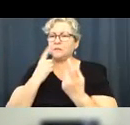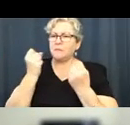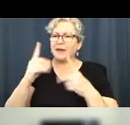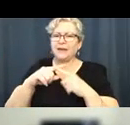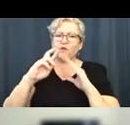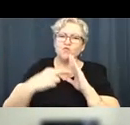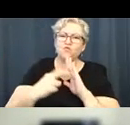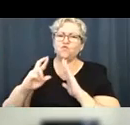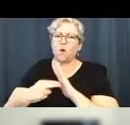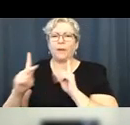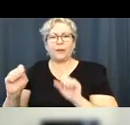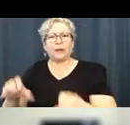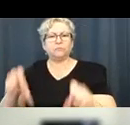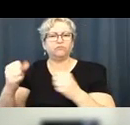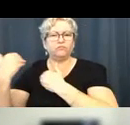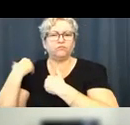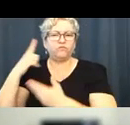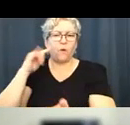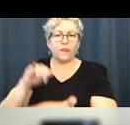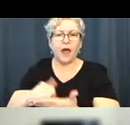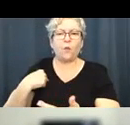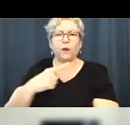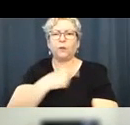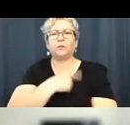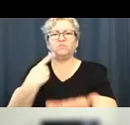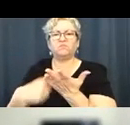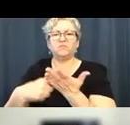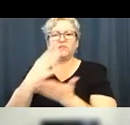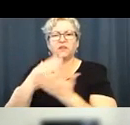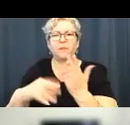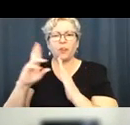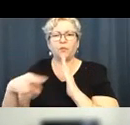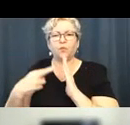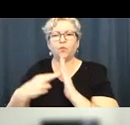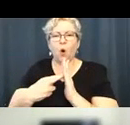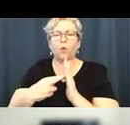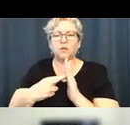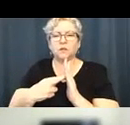en nuestra corporación. Y hay muchas personas que pueden